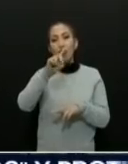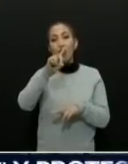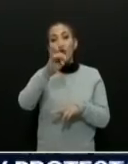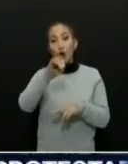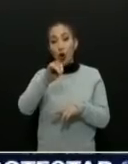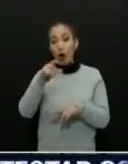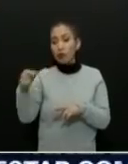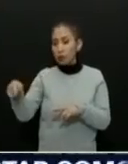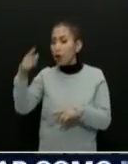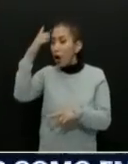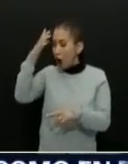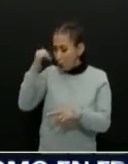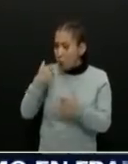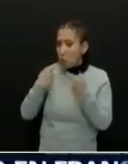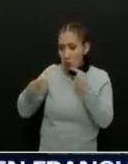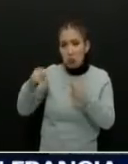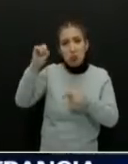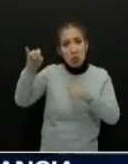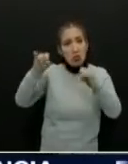hubo consenso.